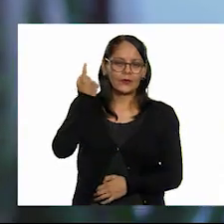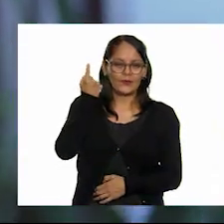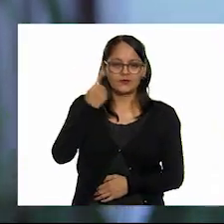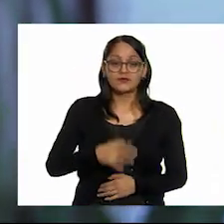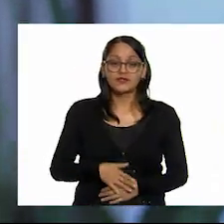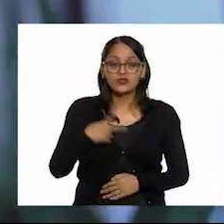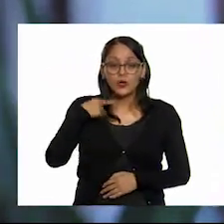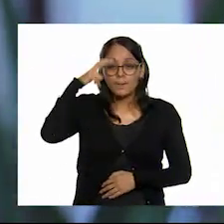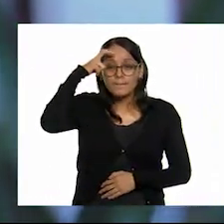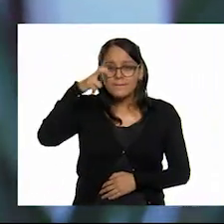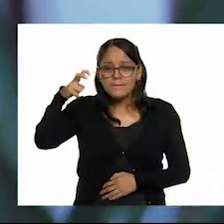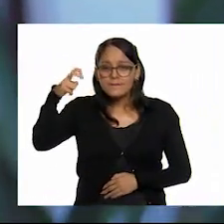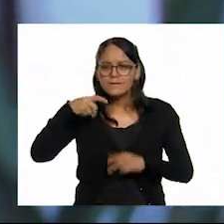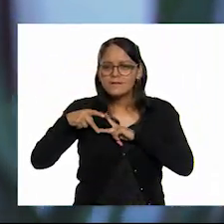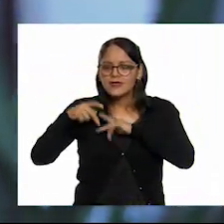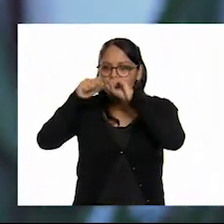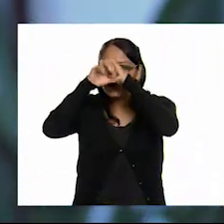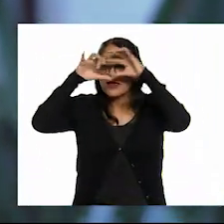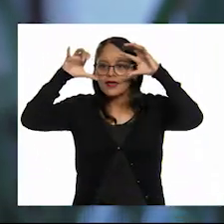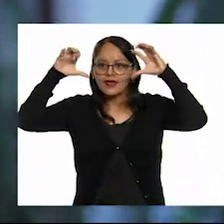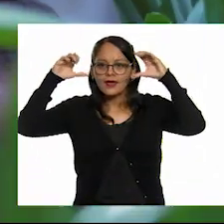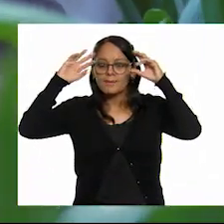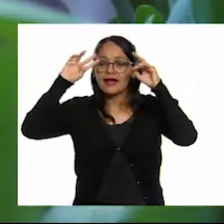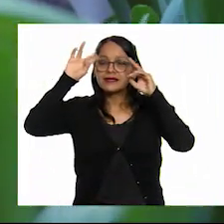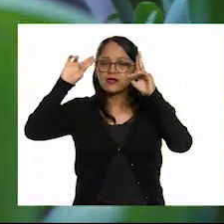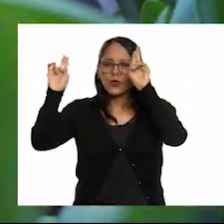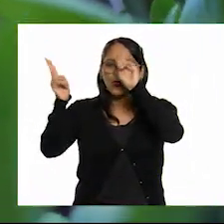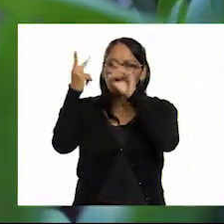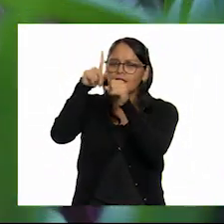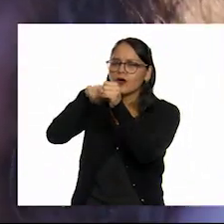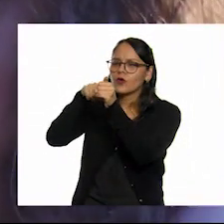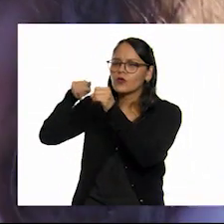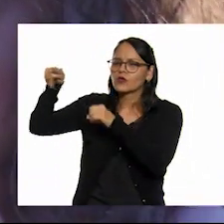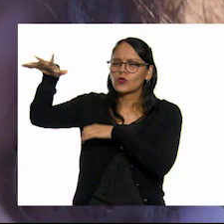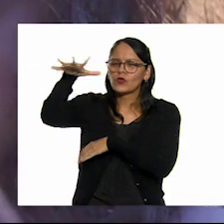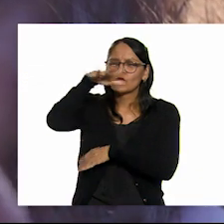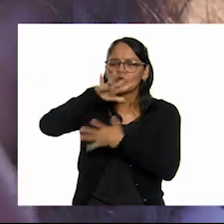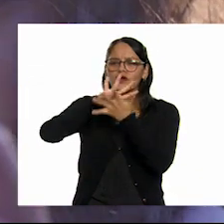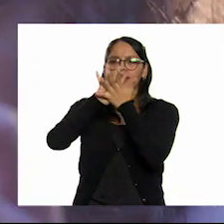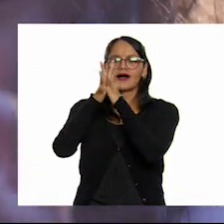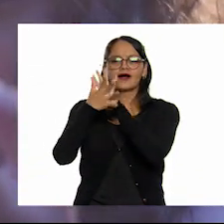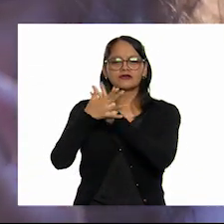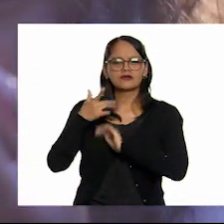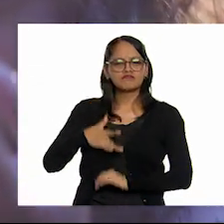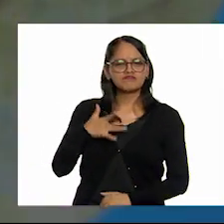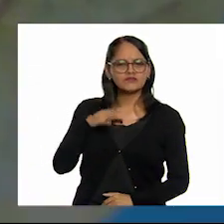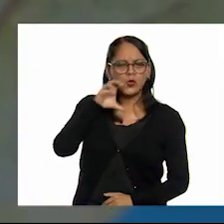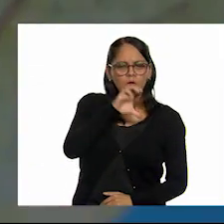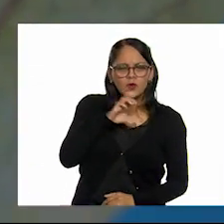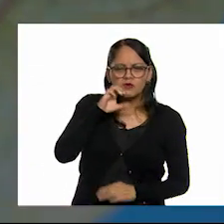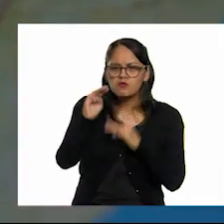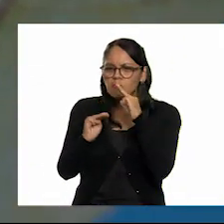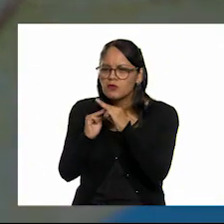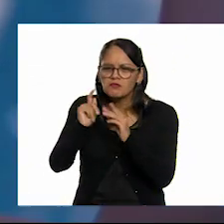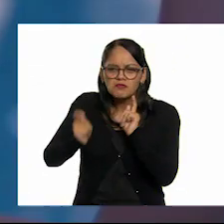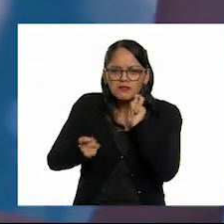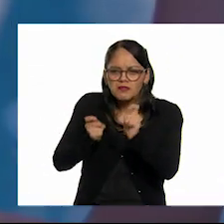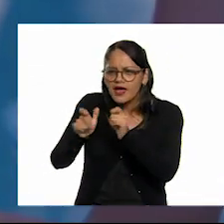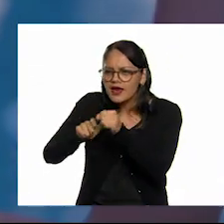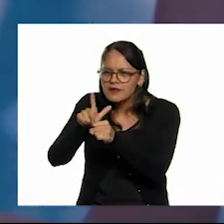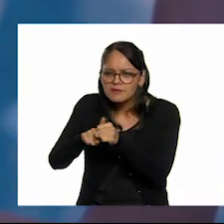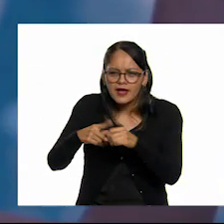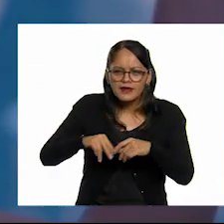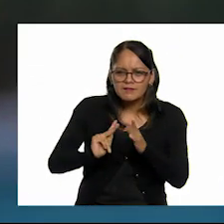mi imaginación se convertía en un universo de colores y siempre despertó la curiosidad por el mundo y todos los seres que lo